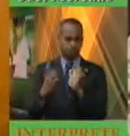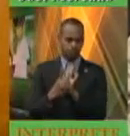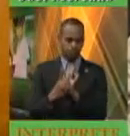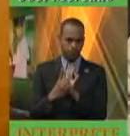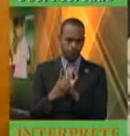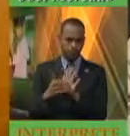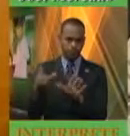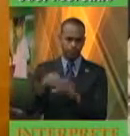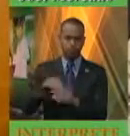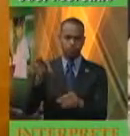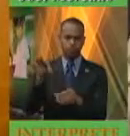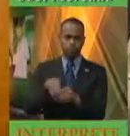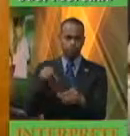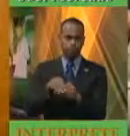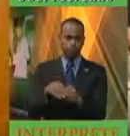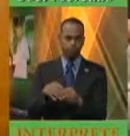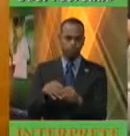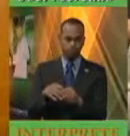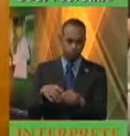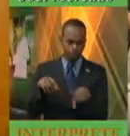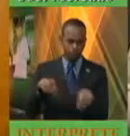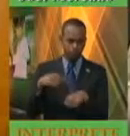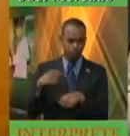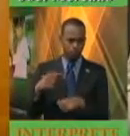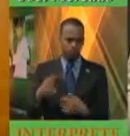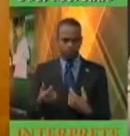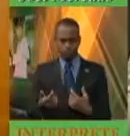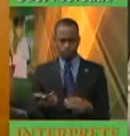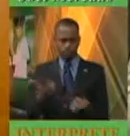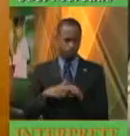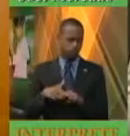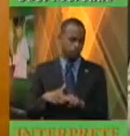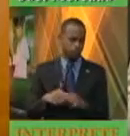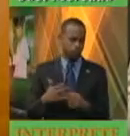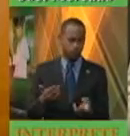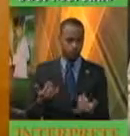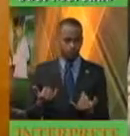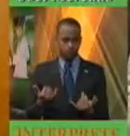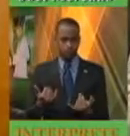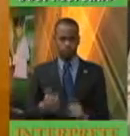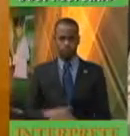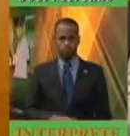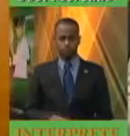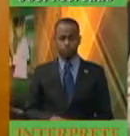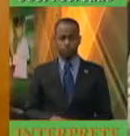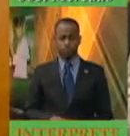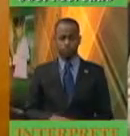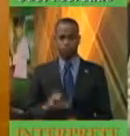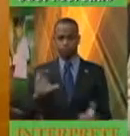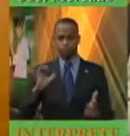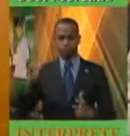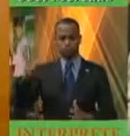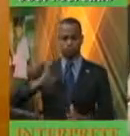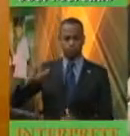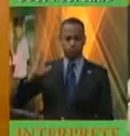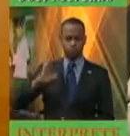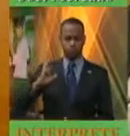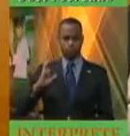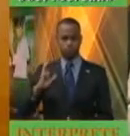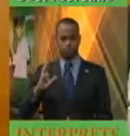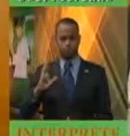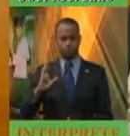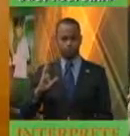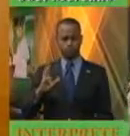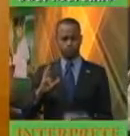tipo de discapacidad que votó en las elecciones, aumentó esta vez con relación a la participación